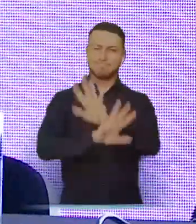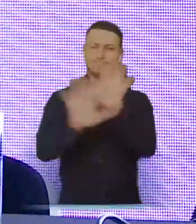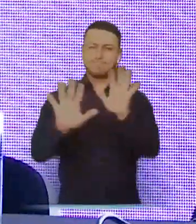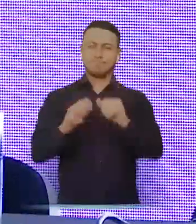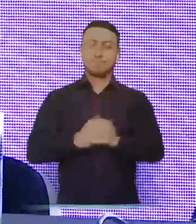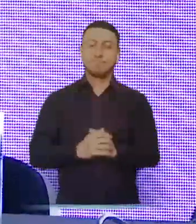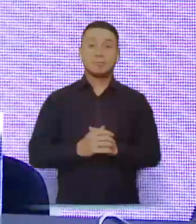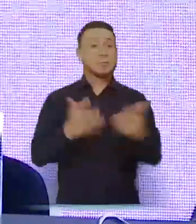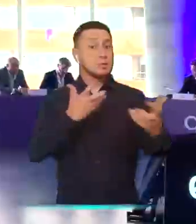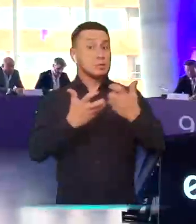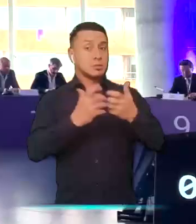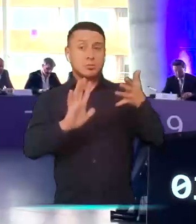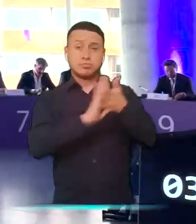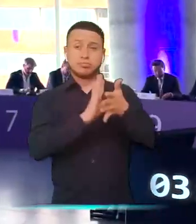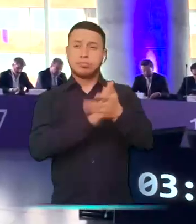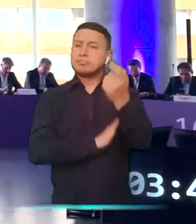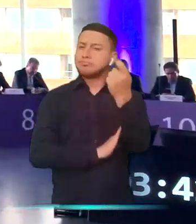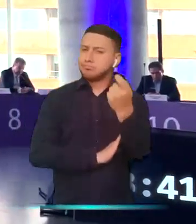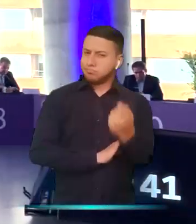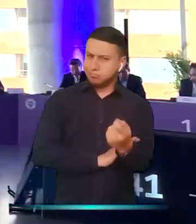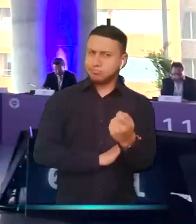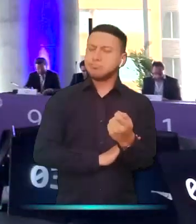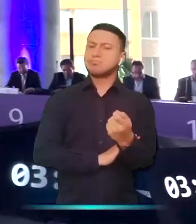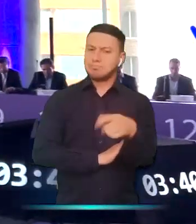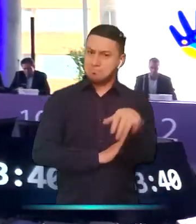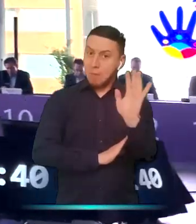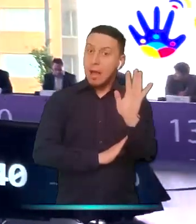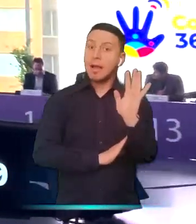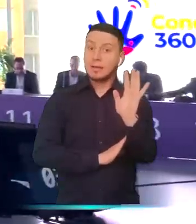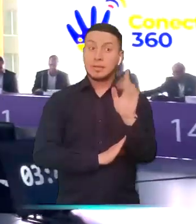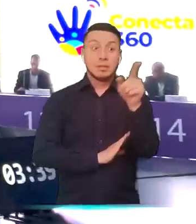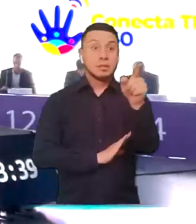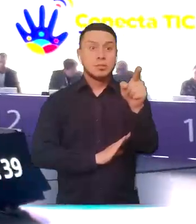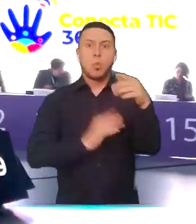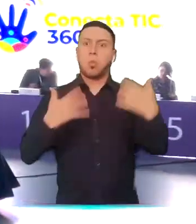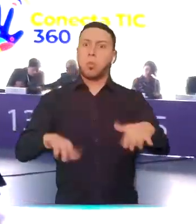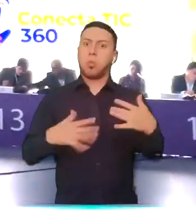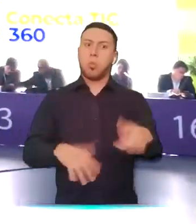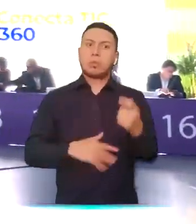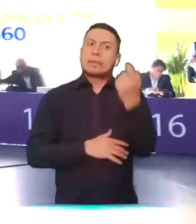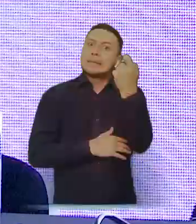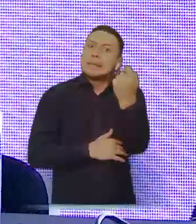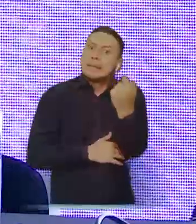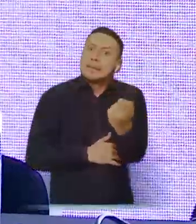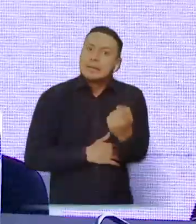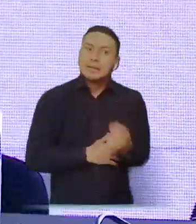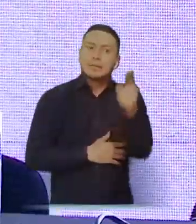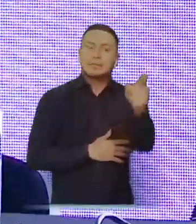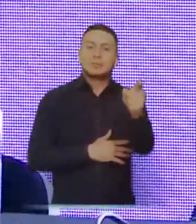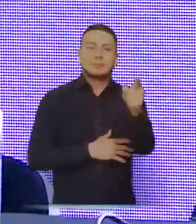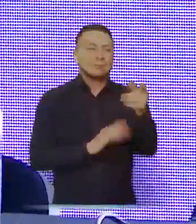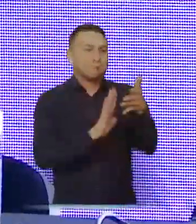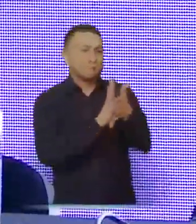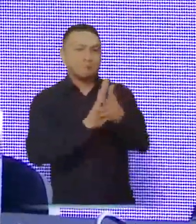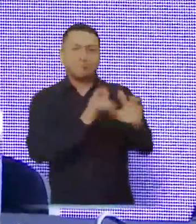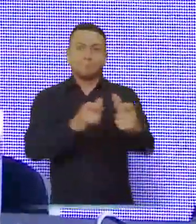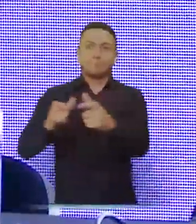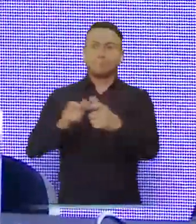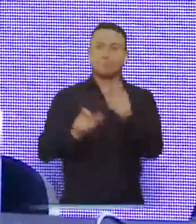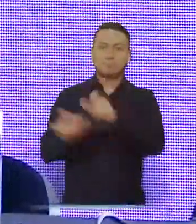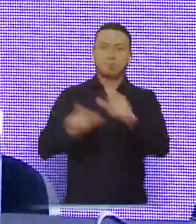privado es clave. Hay sistemas de información más sensibles que otros. ¿Y qué más sensible que la identidad de los